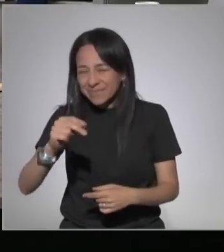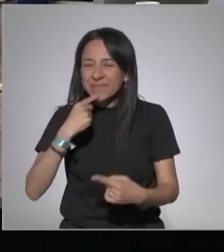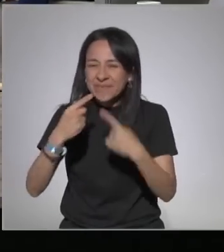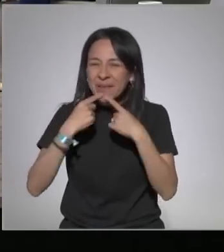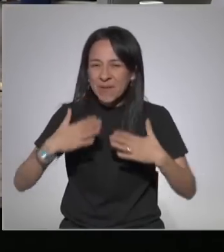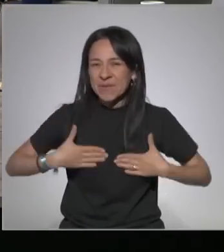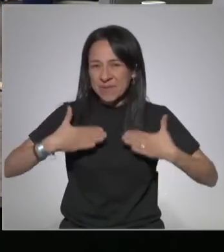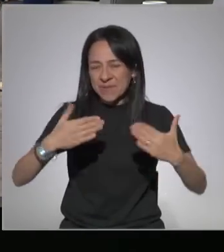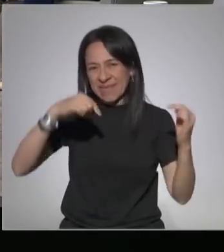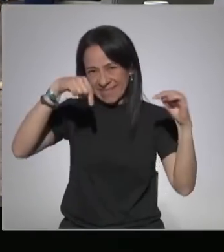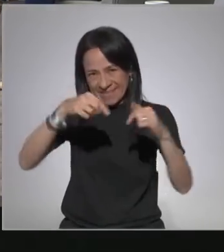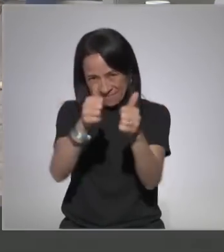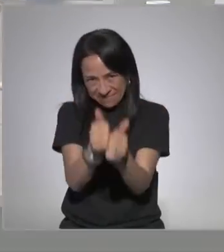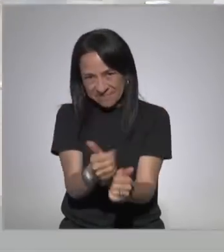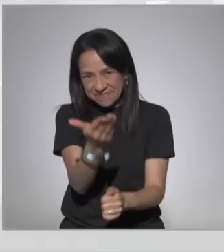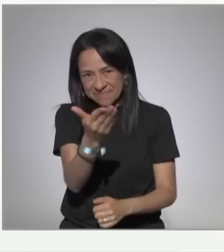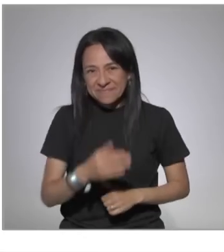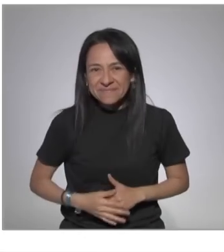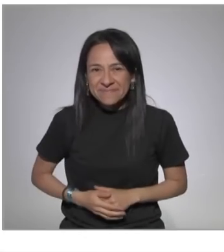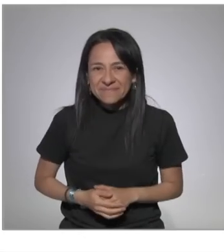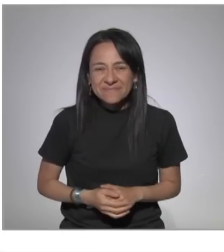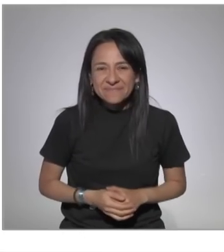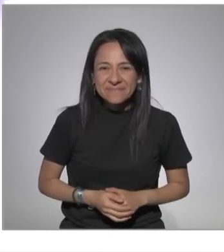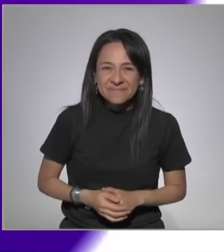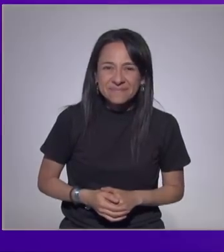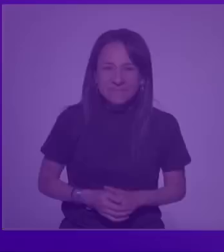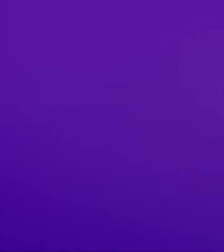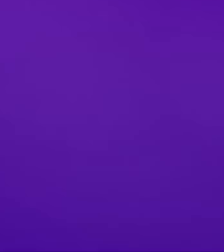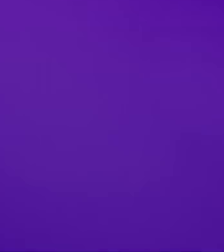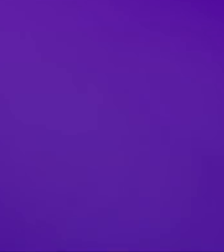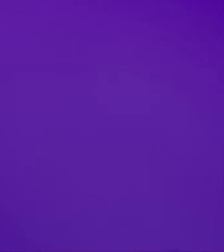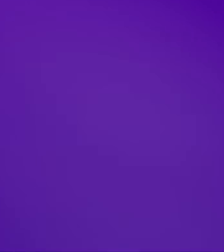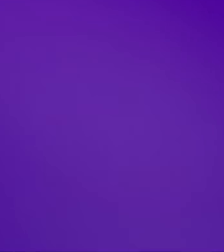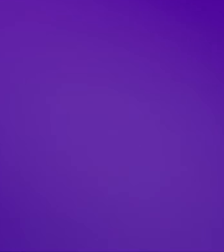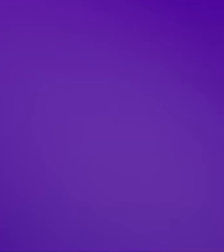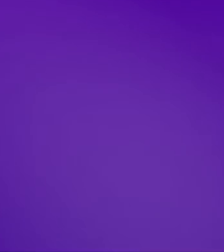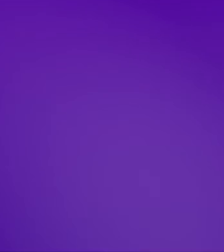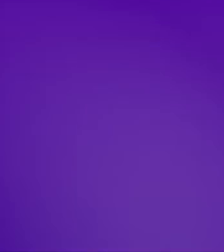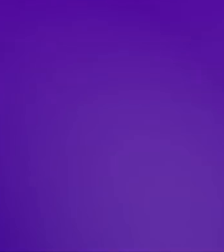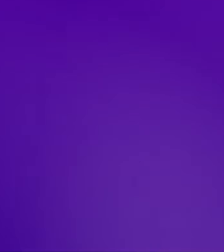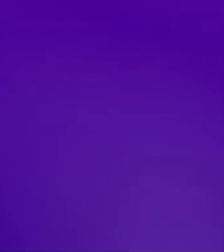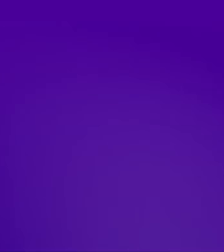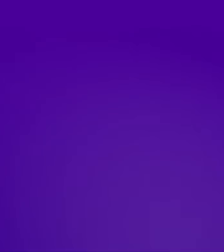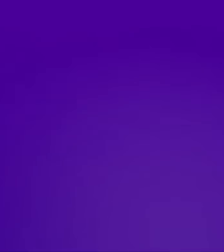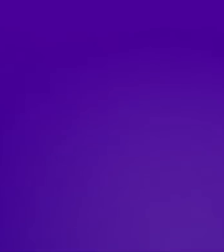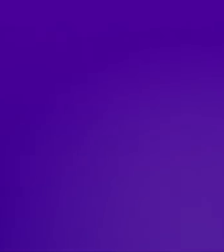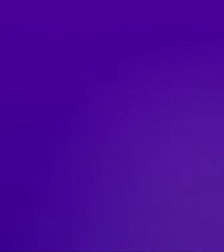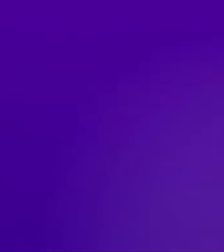Confianza.